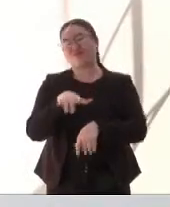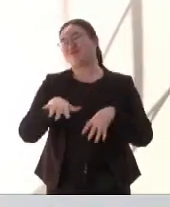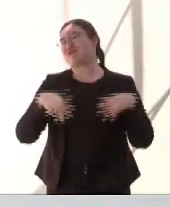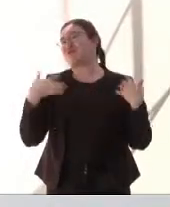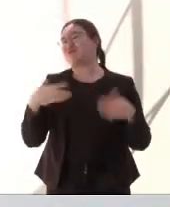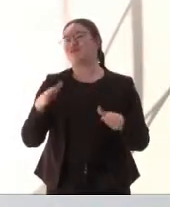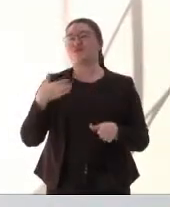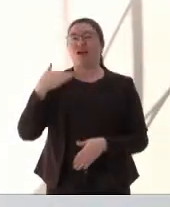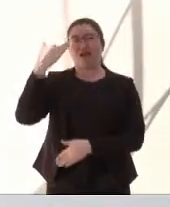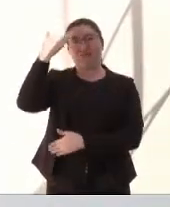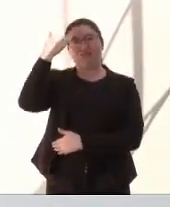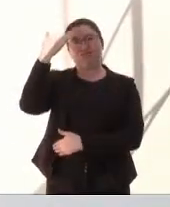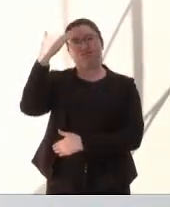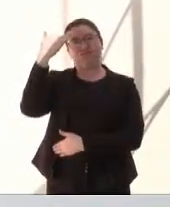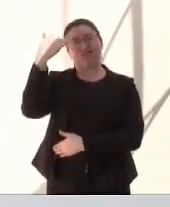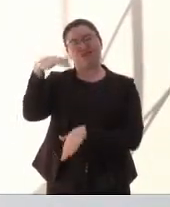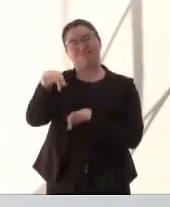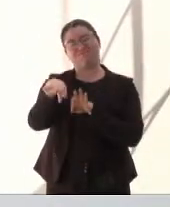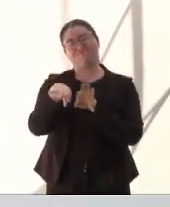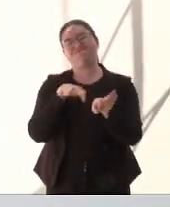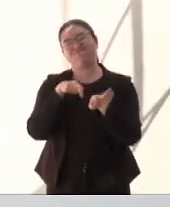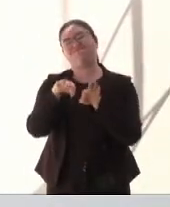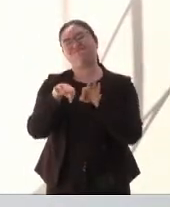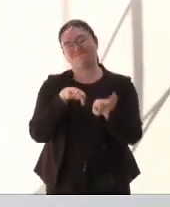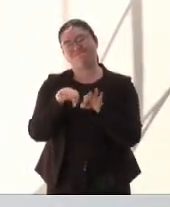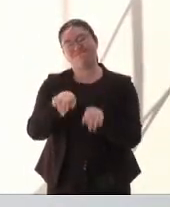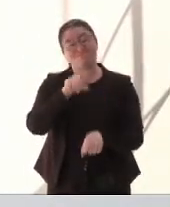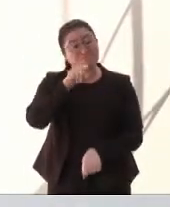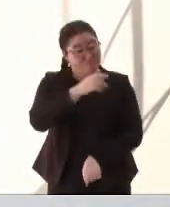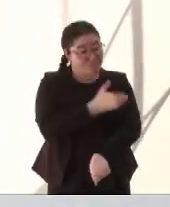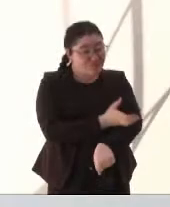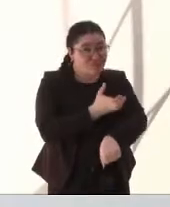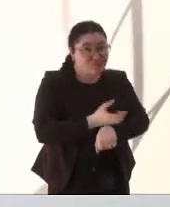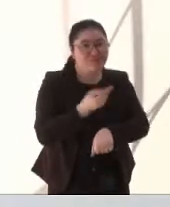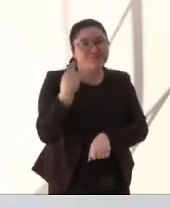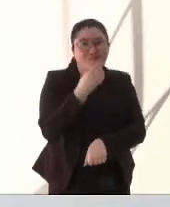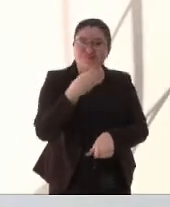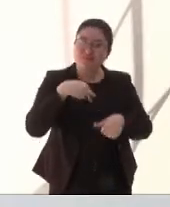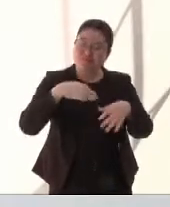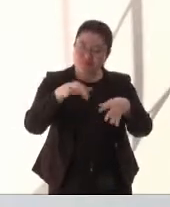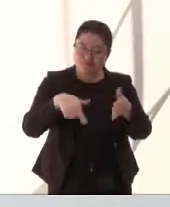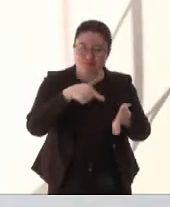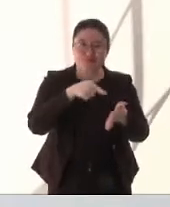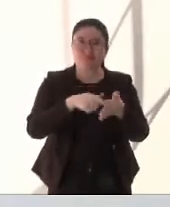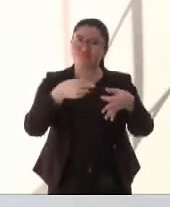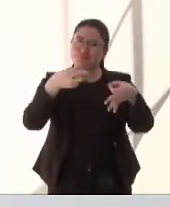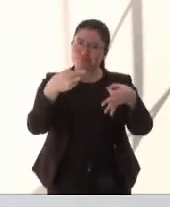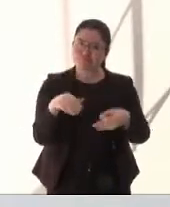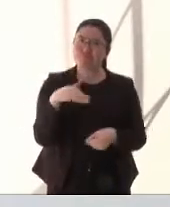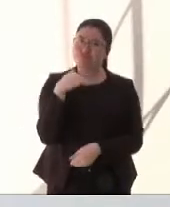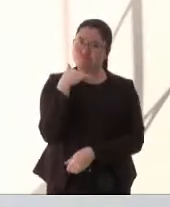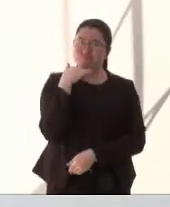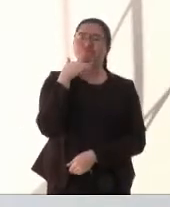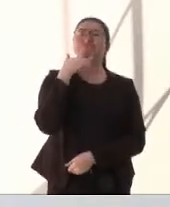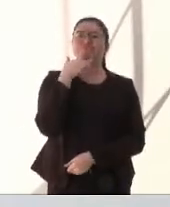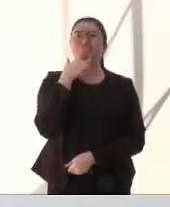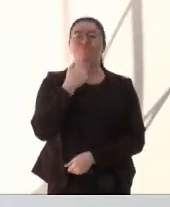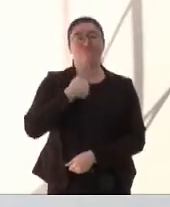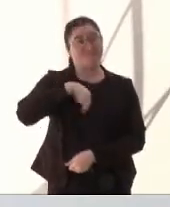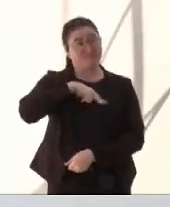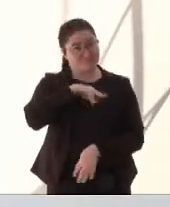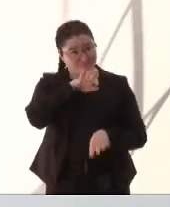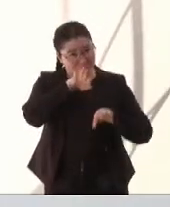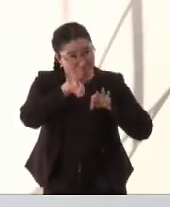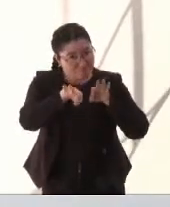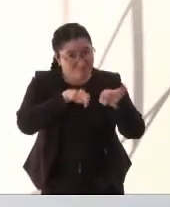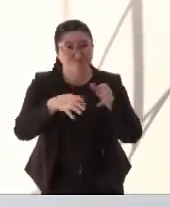muy largos, ¿sí? Y entonces tiene que haber también esos lugares en los que desplegar nuestro trabajo,